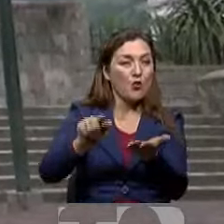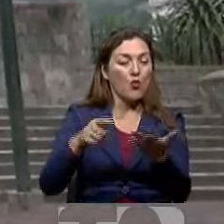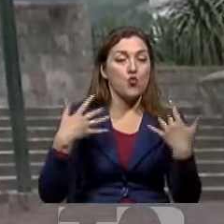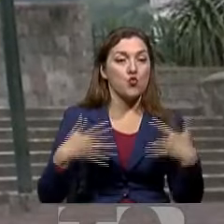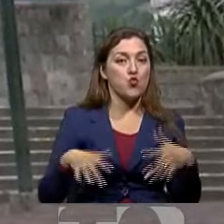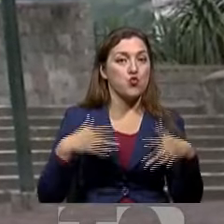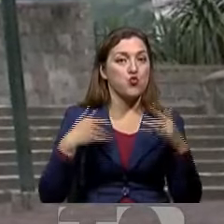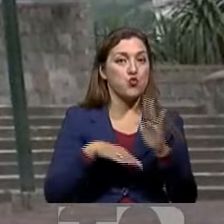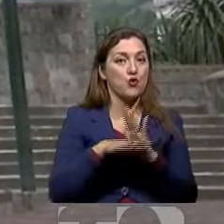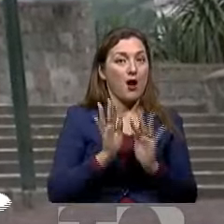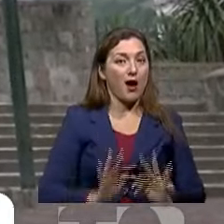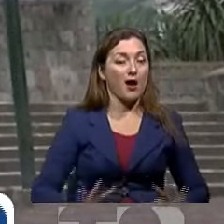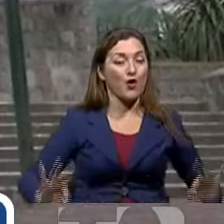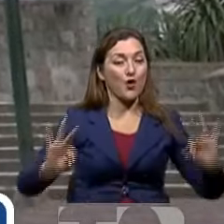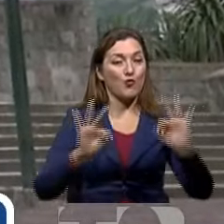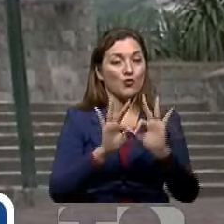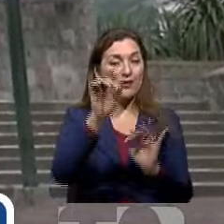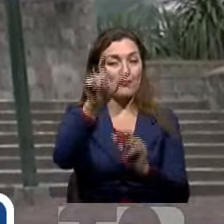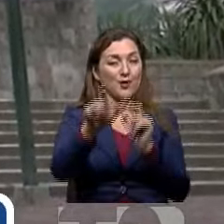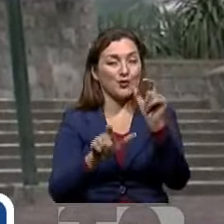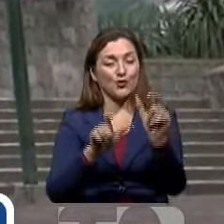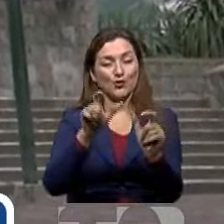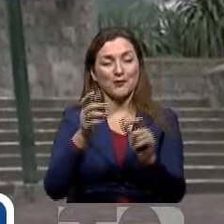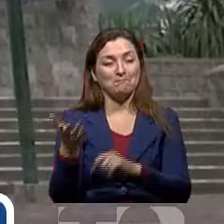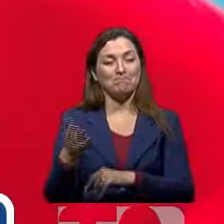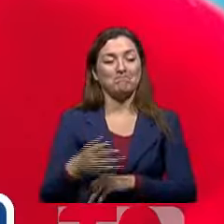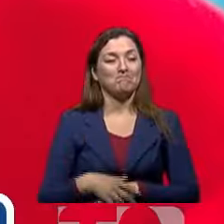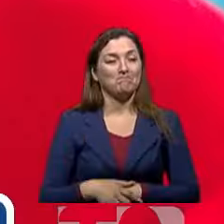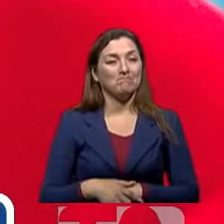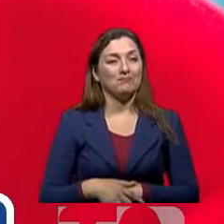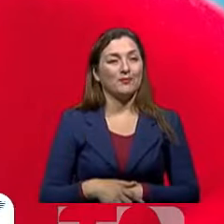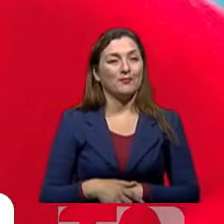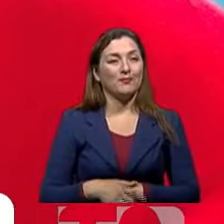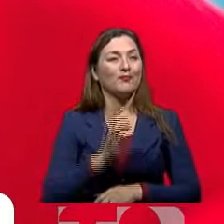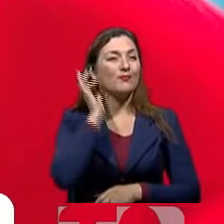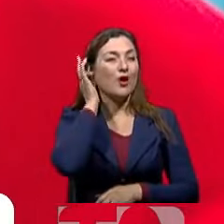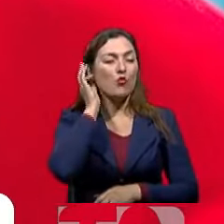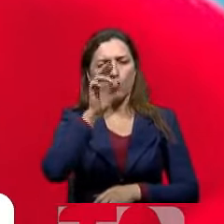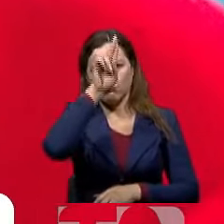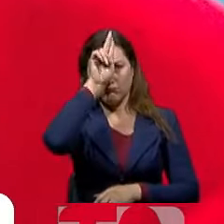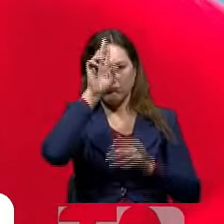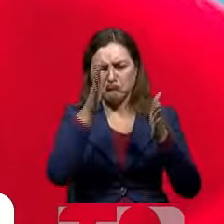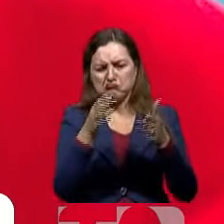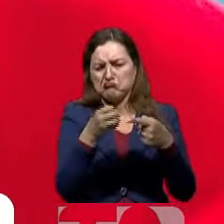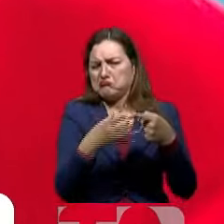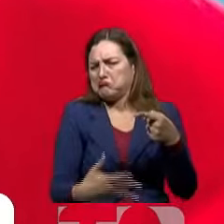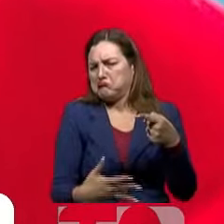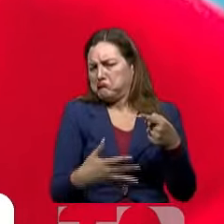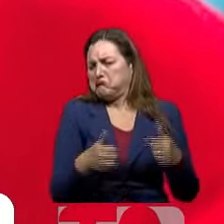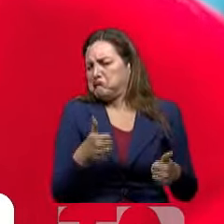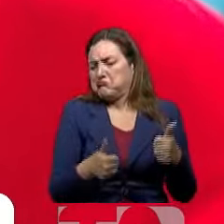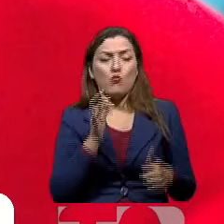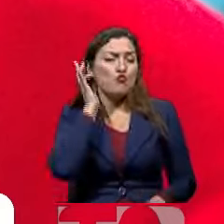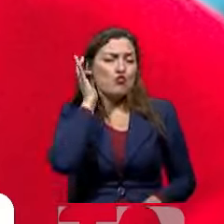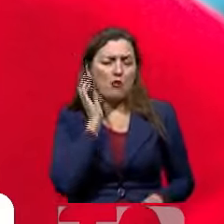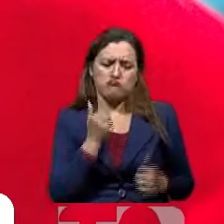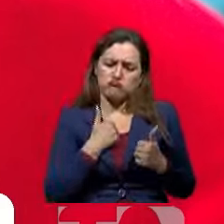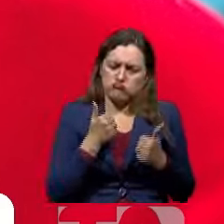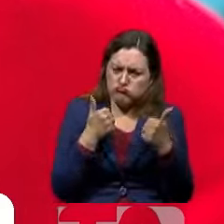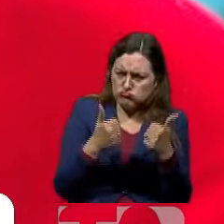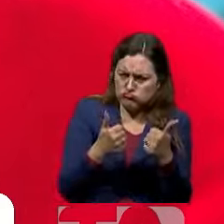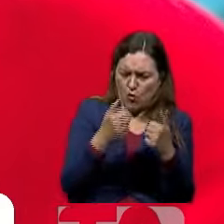verdadera joya de Atahualpa, su gente. Las mujeres atahualpenses nos caracterizamos por ser mujeres